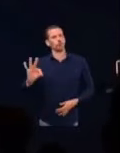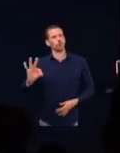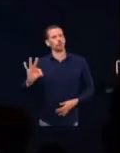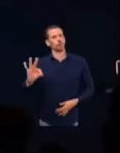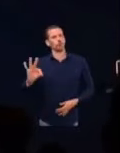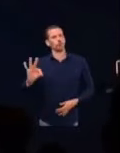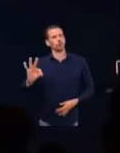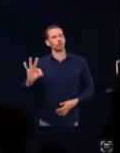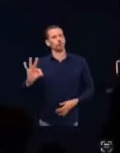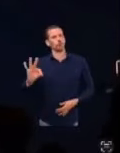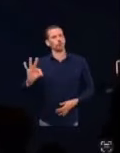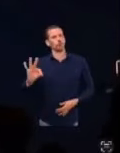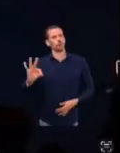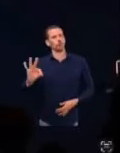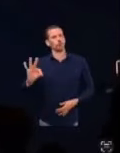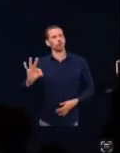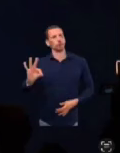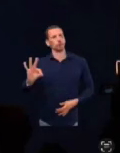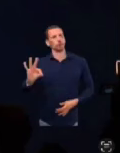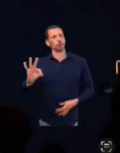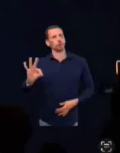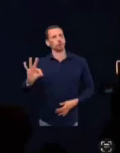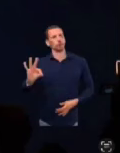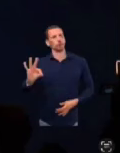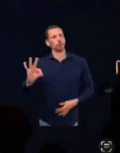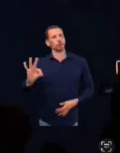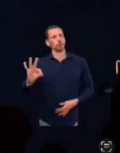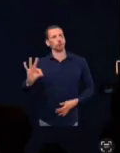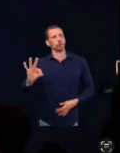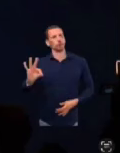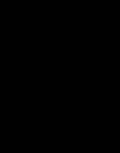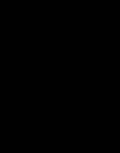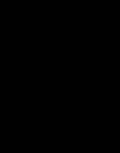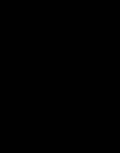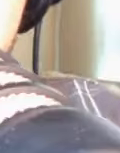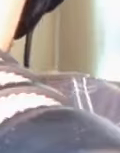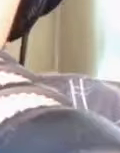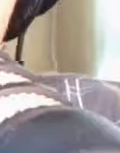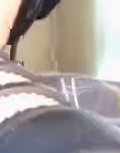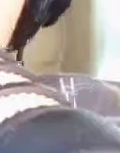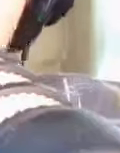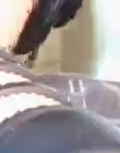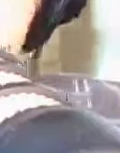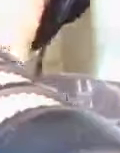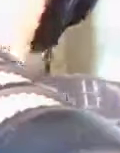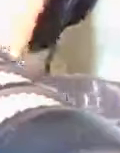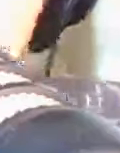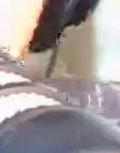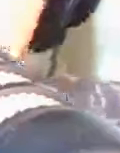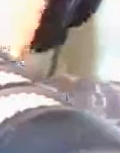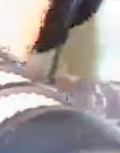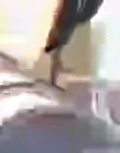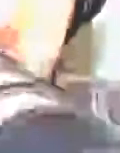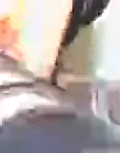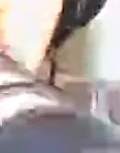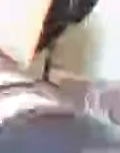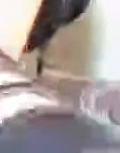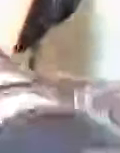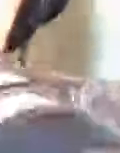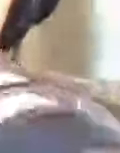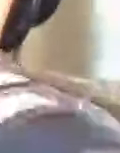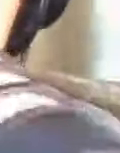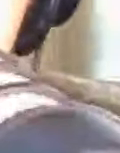nationale. Bueno, pues aquí está la extrema derecha que se parece mucho a la extrema izquierda, pero las